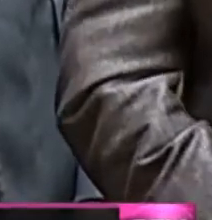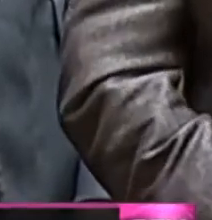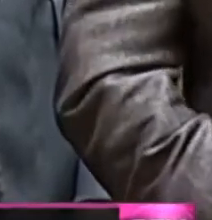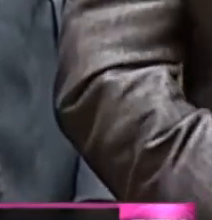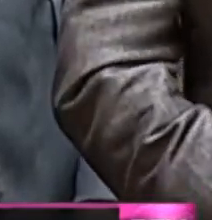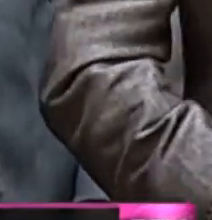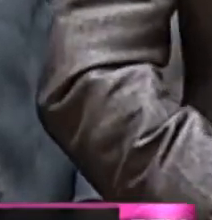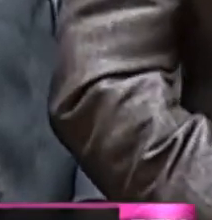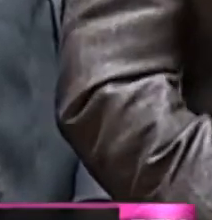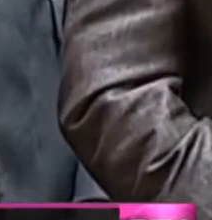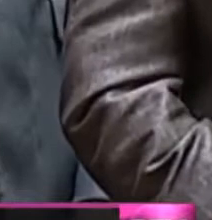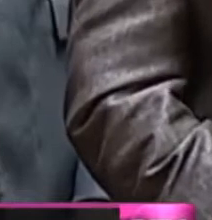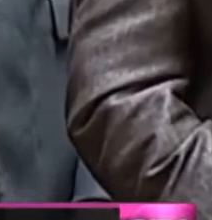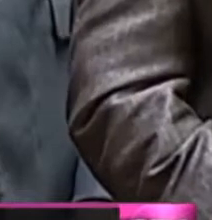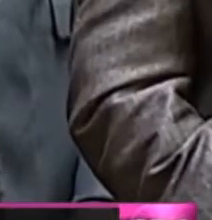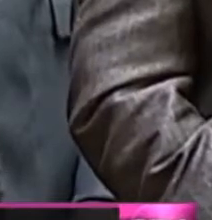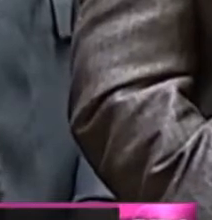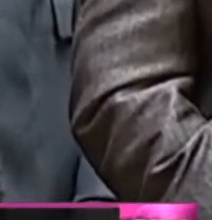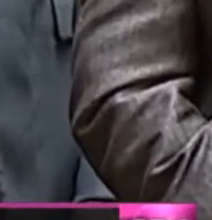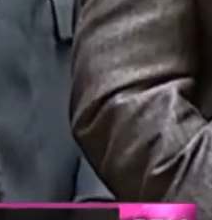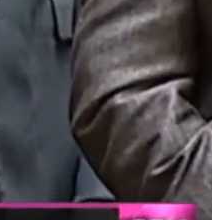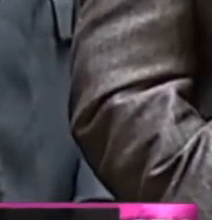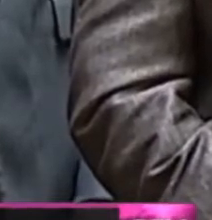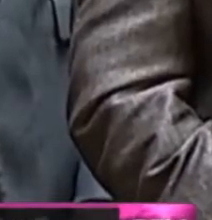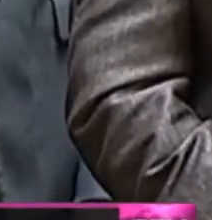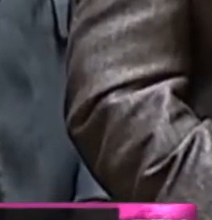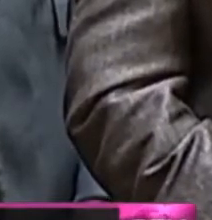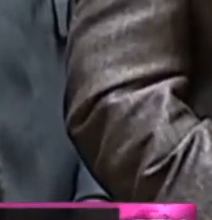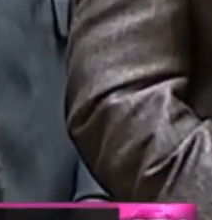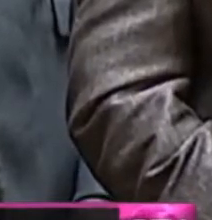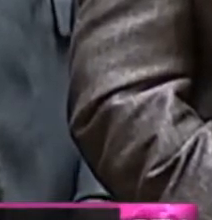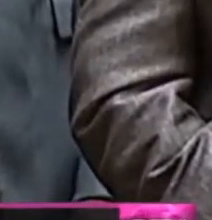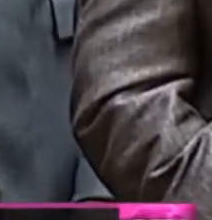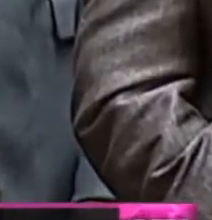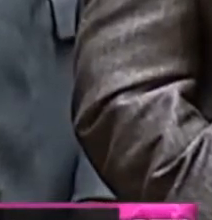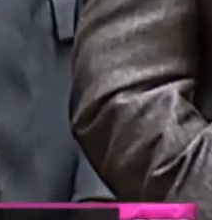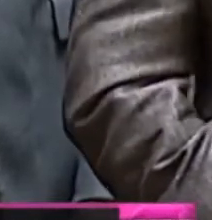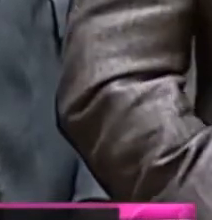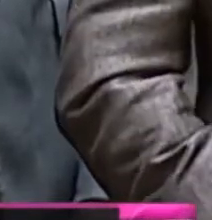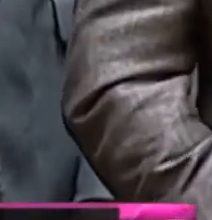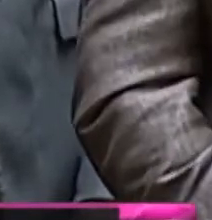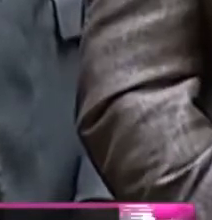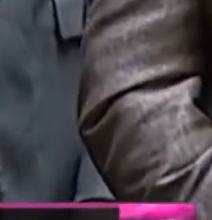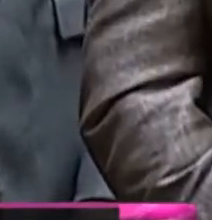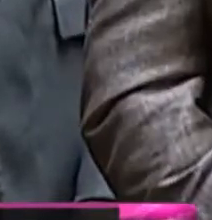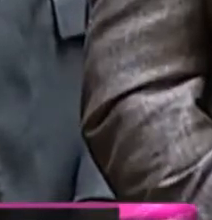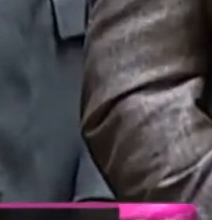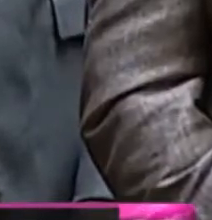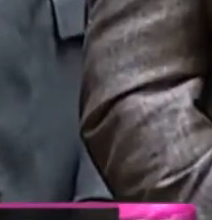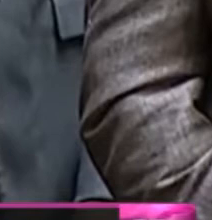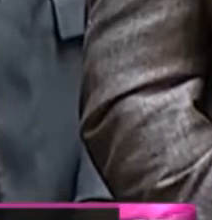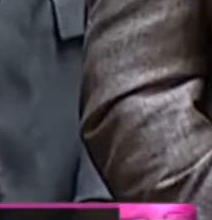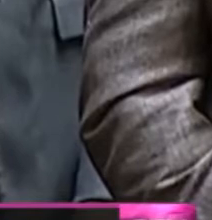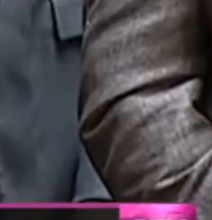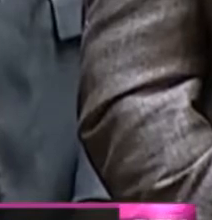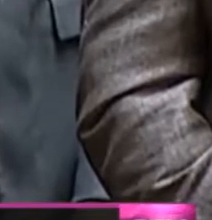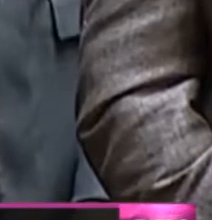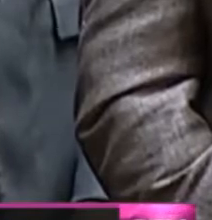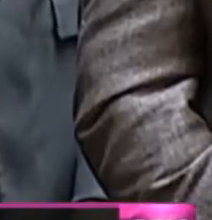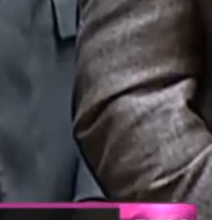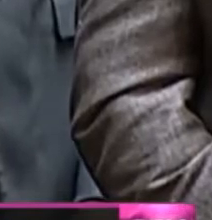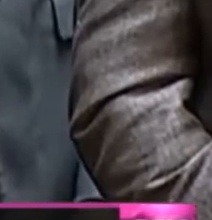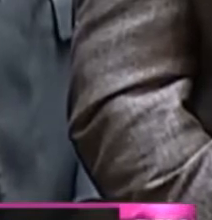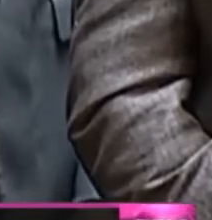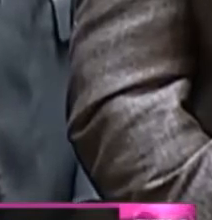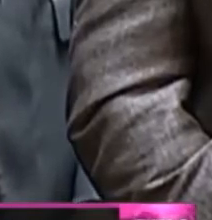mancha y chagacupta jinayata chagacupi parlarispa garga y menamantata paikuna yan caspa gargangu kai pandemia ocupe jinamanta y chapis no ganchis atipaita